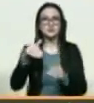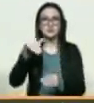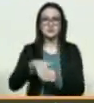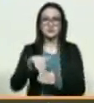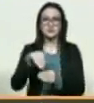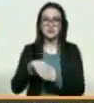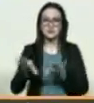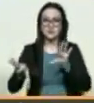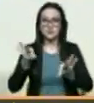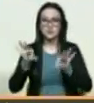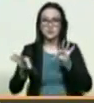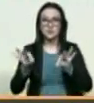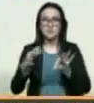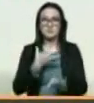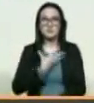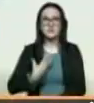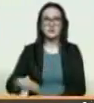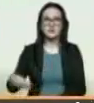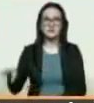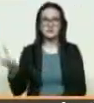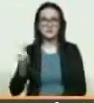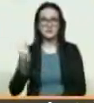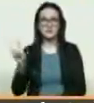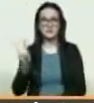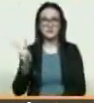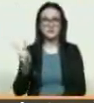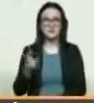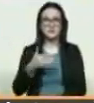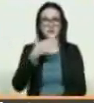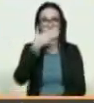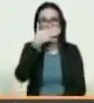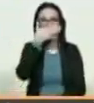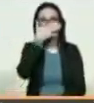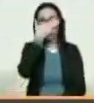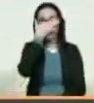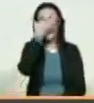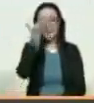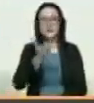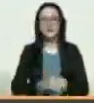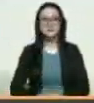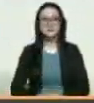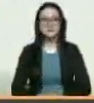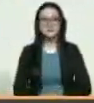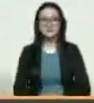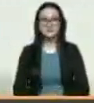para la escogencia de la presidencia de la República Bolivariana de Venezuela.